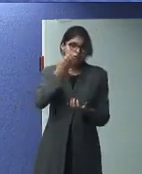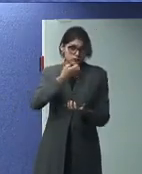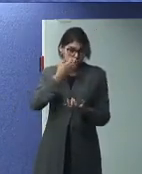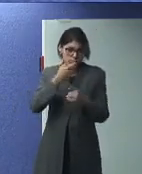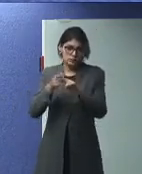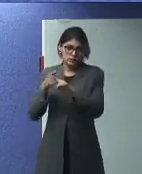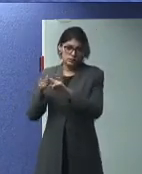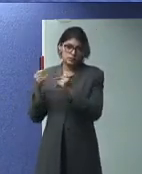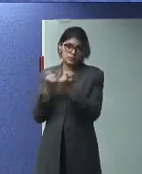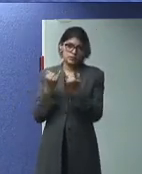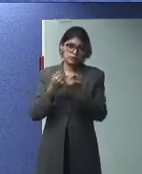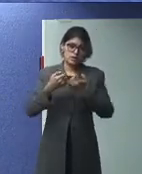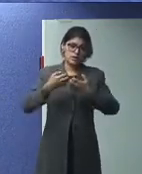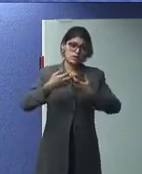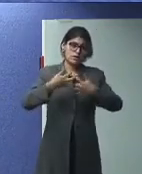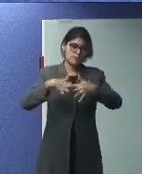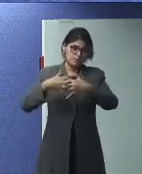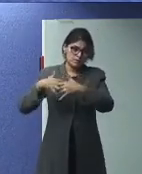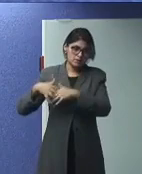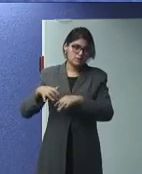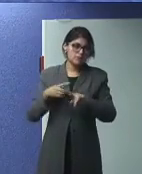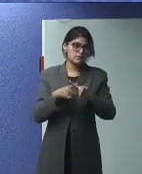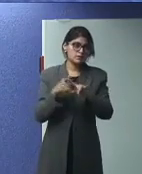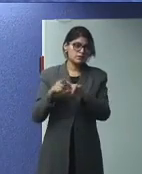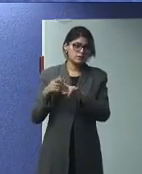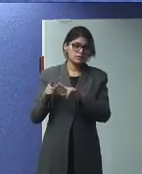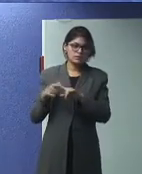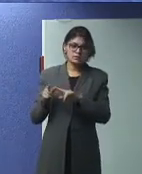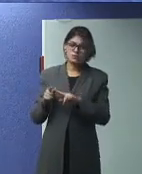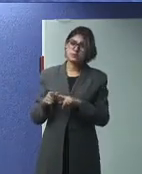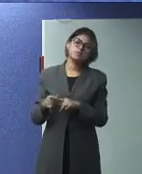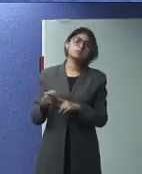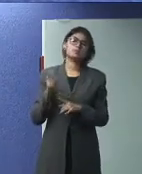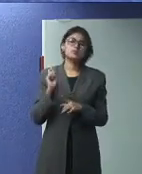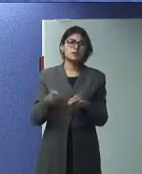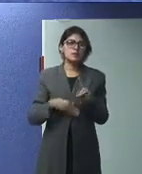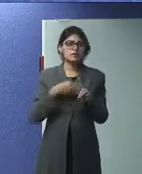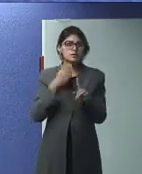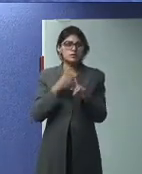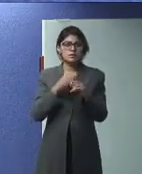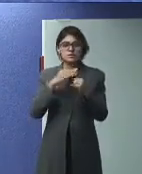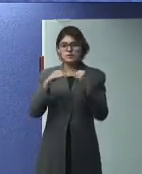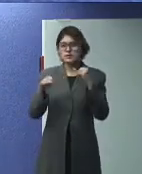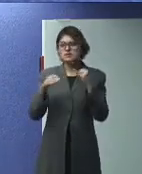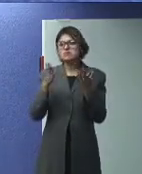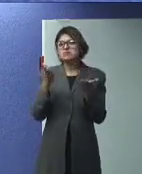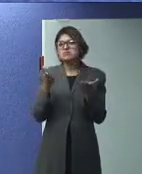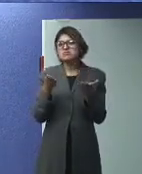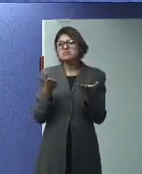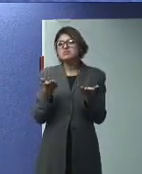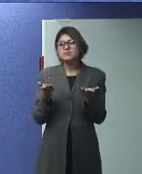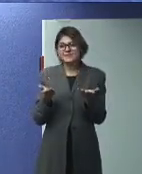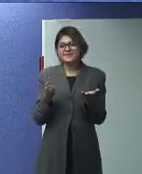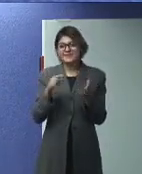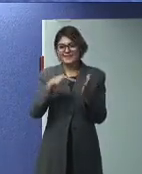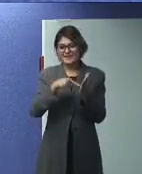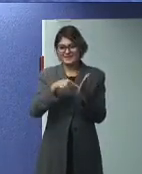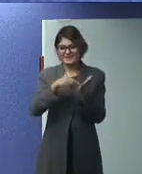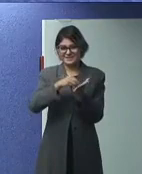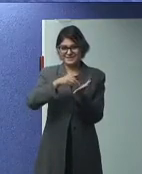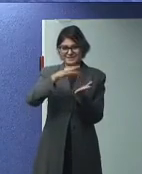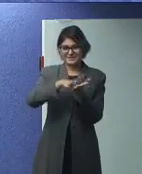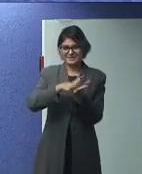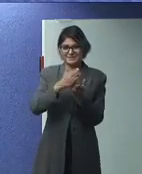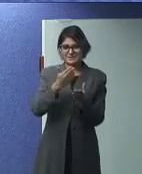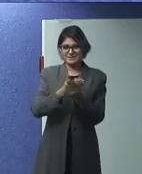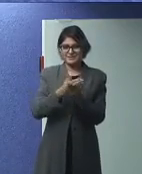sector privado, las organizaciones de la sociedad civil. Porque al final del día debo de señalar que la convención también está reconociendo esa labor